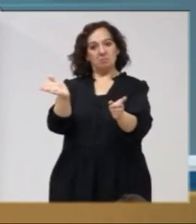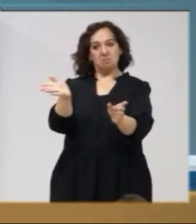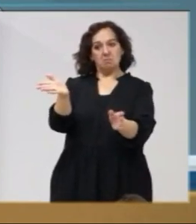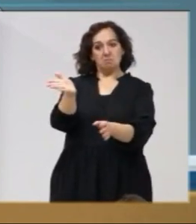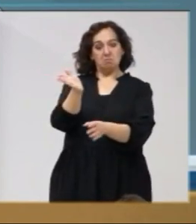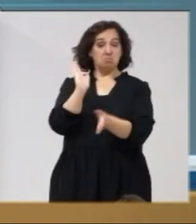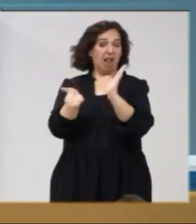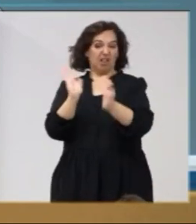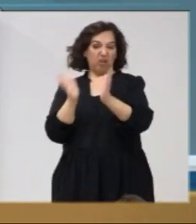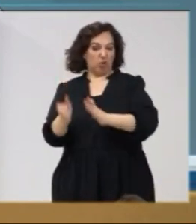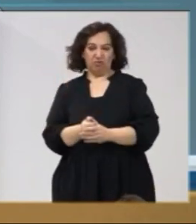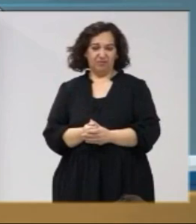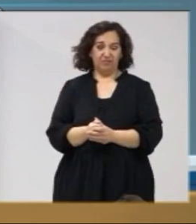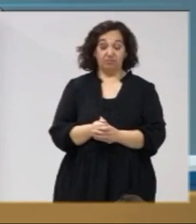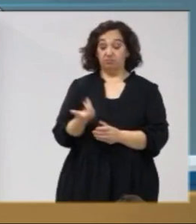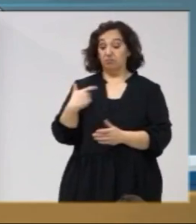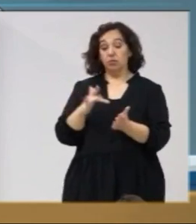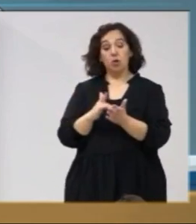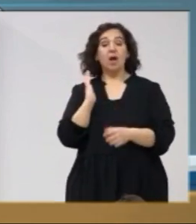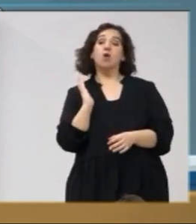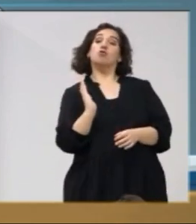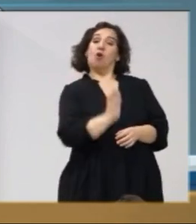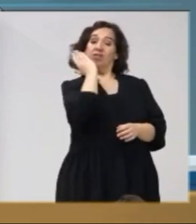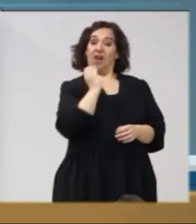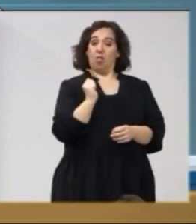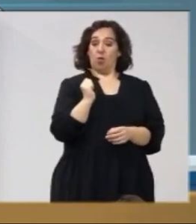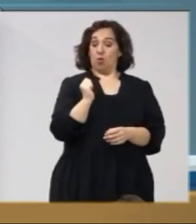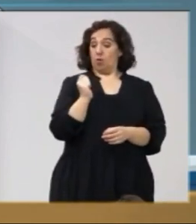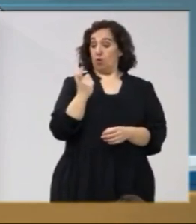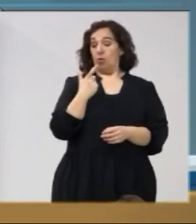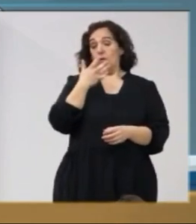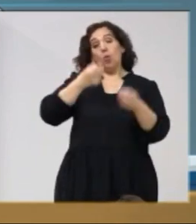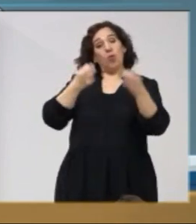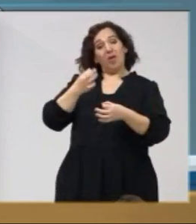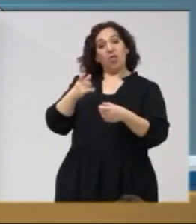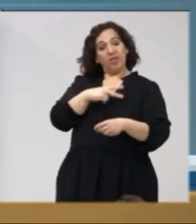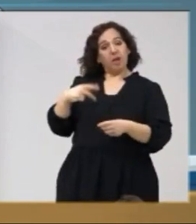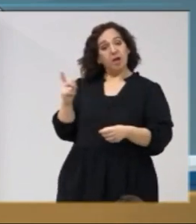fue condenado en un juzgado de Cantabria.